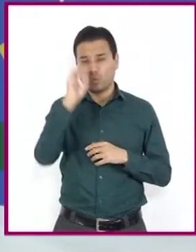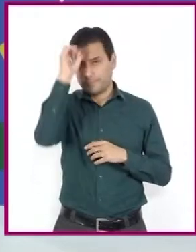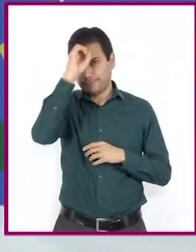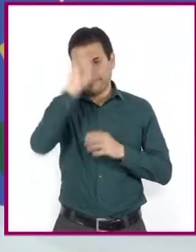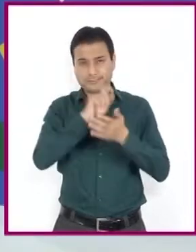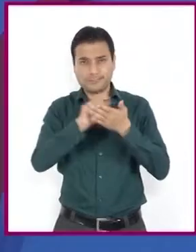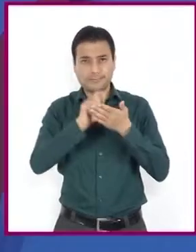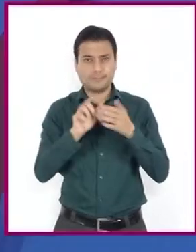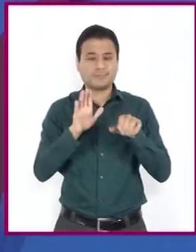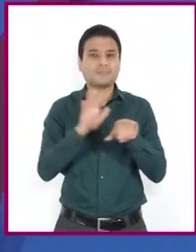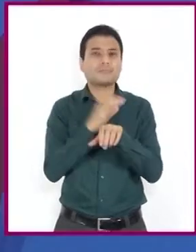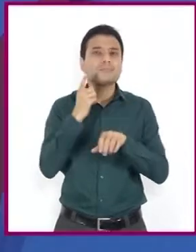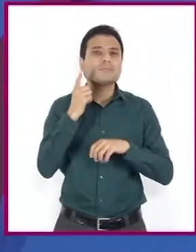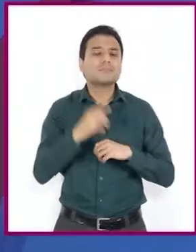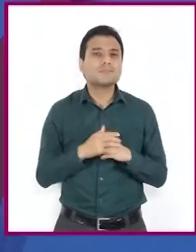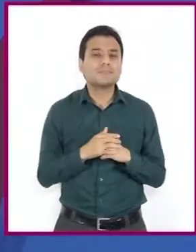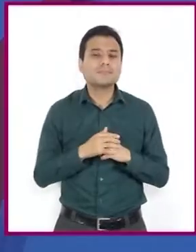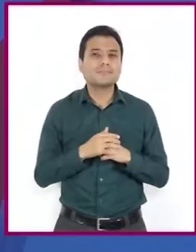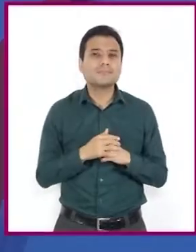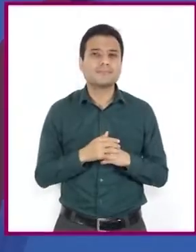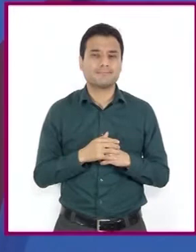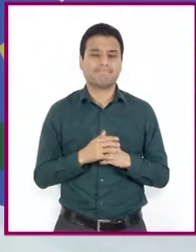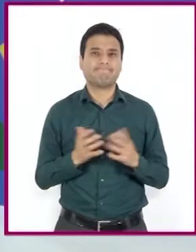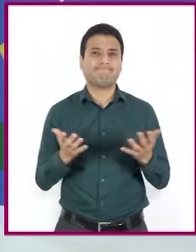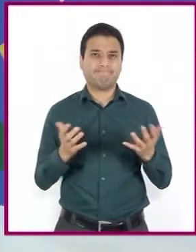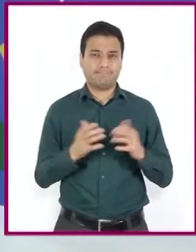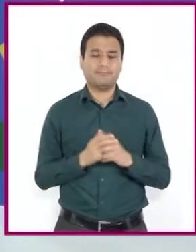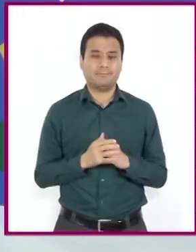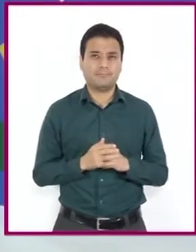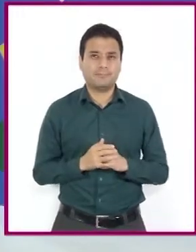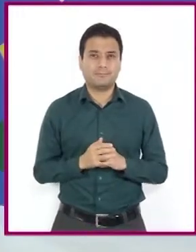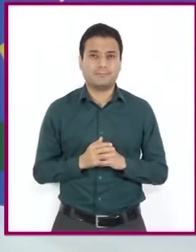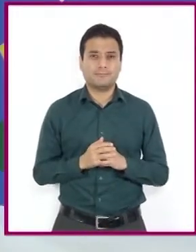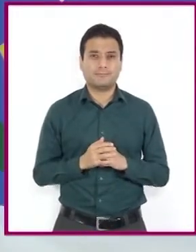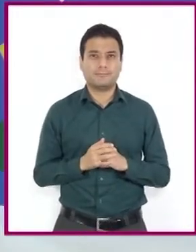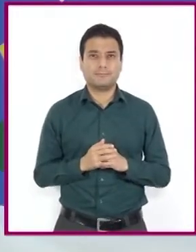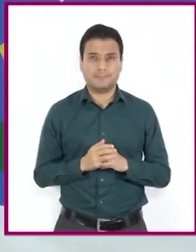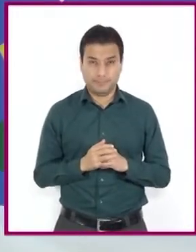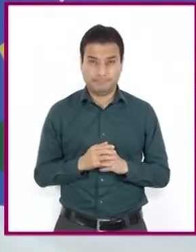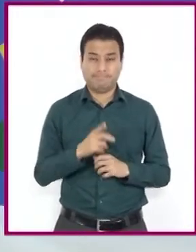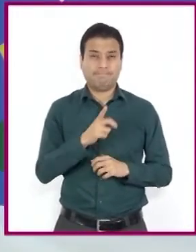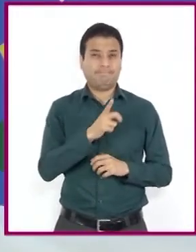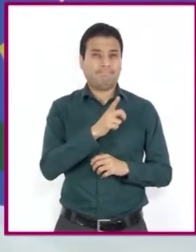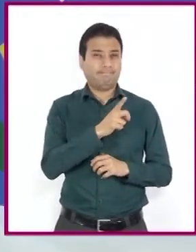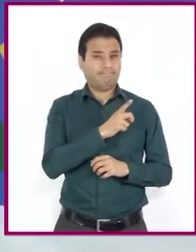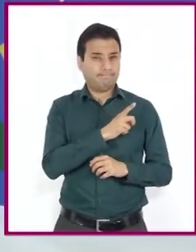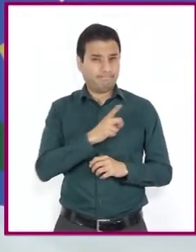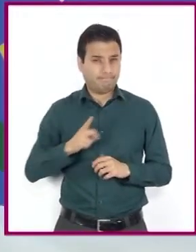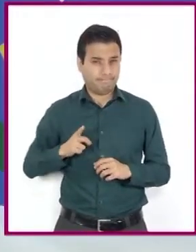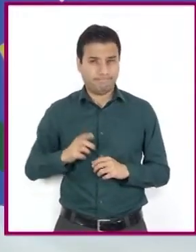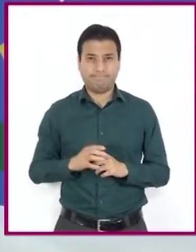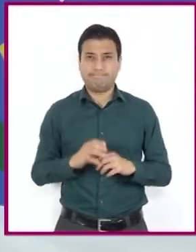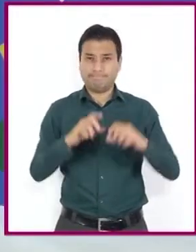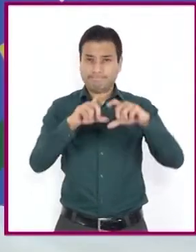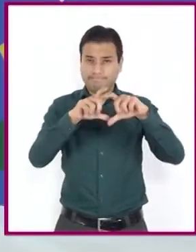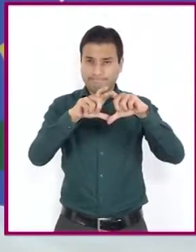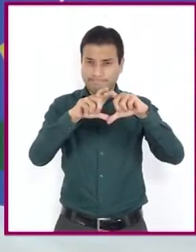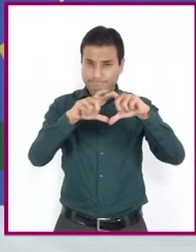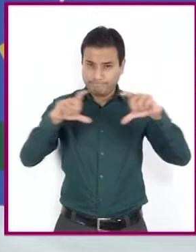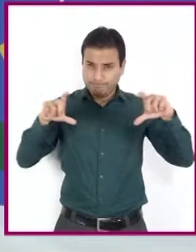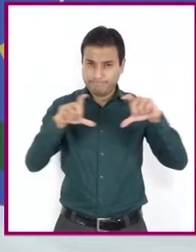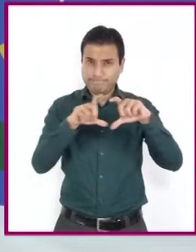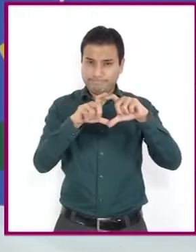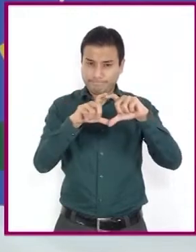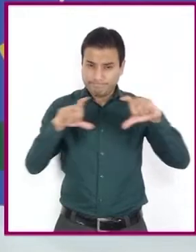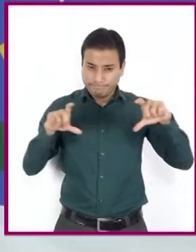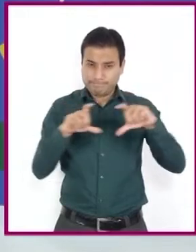argumentativo, como los ensayos, se comprenden, es indispensable que cada párrafo se presente en